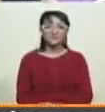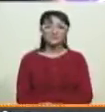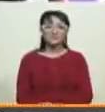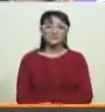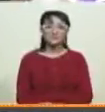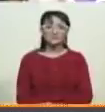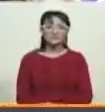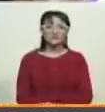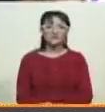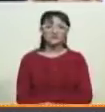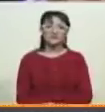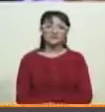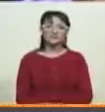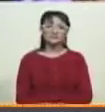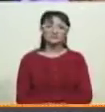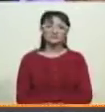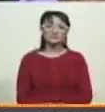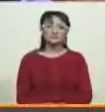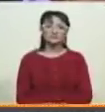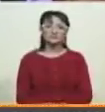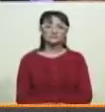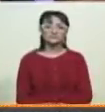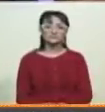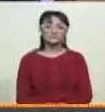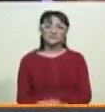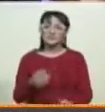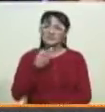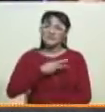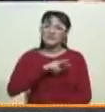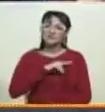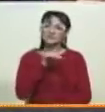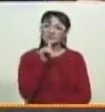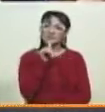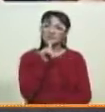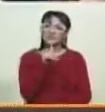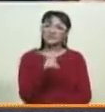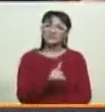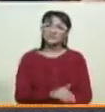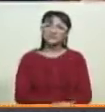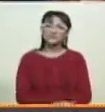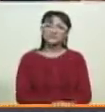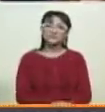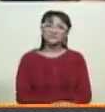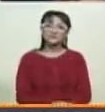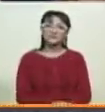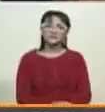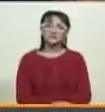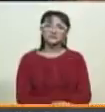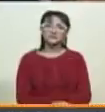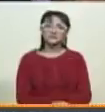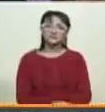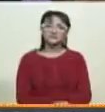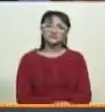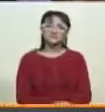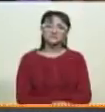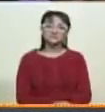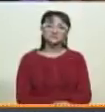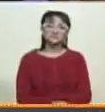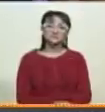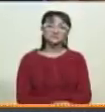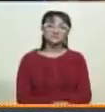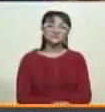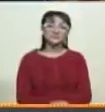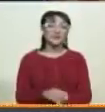ejercicio democrático. Eso mire, es completamente falso. Yo creo que lo que en este momento, que son